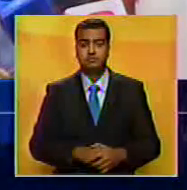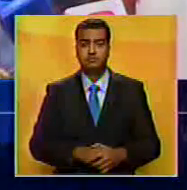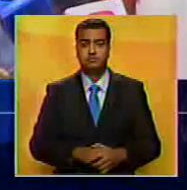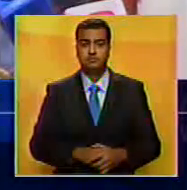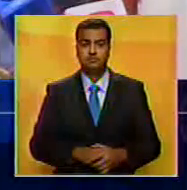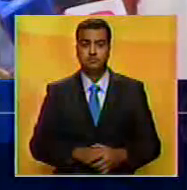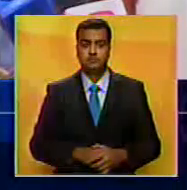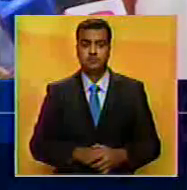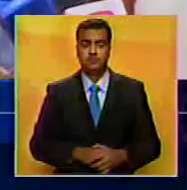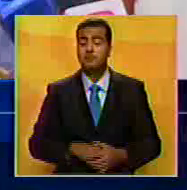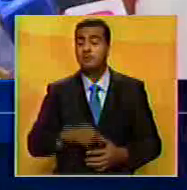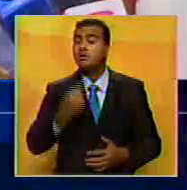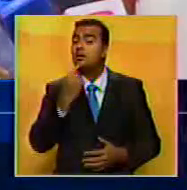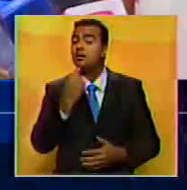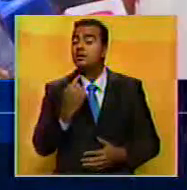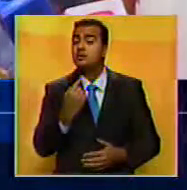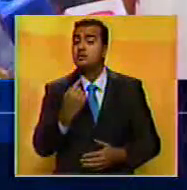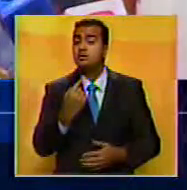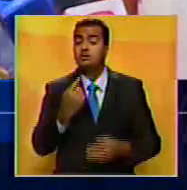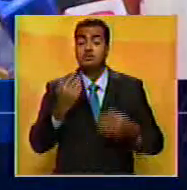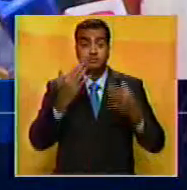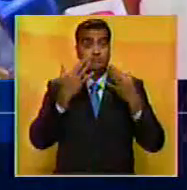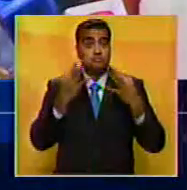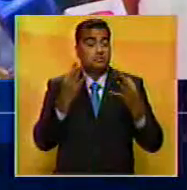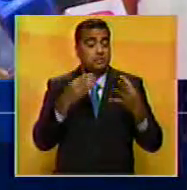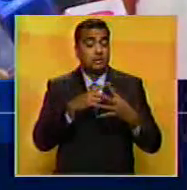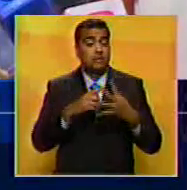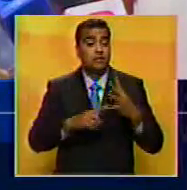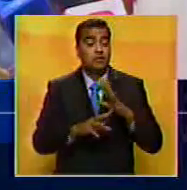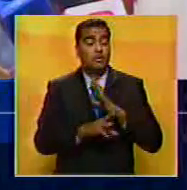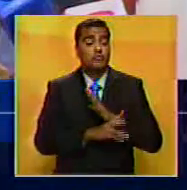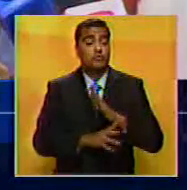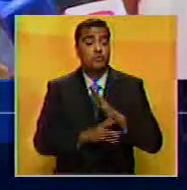incidieron en que se dispararon los indicadores delictivos, sobre todo